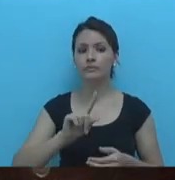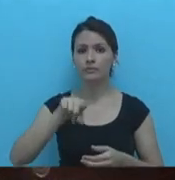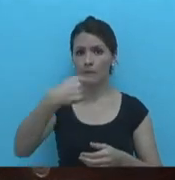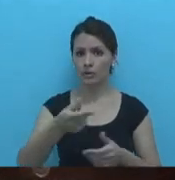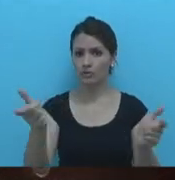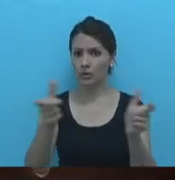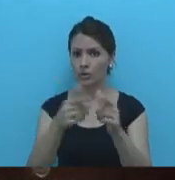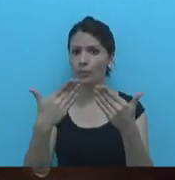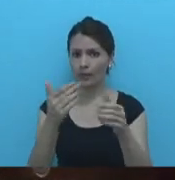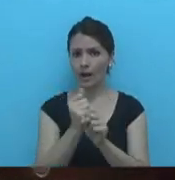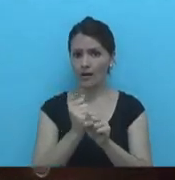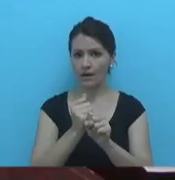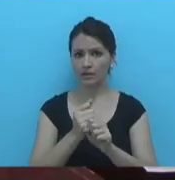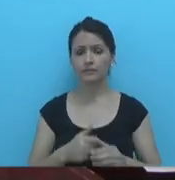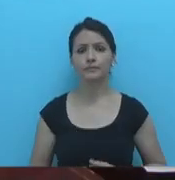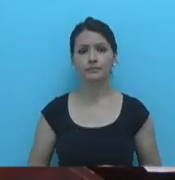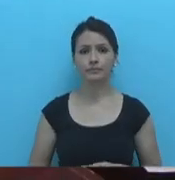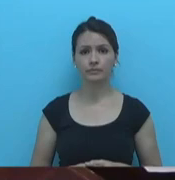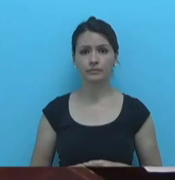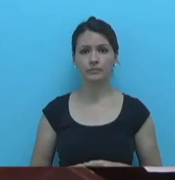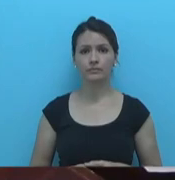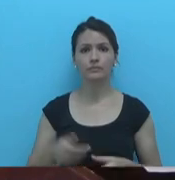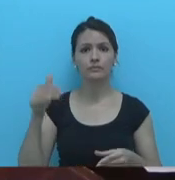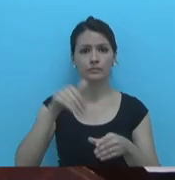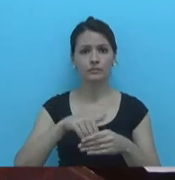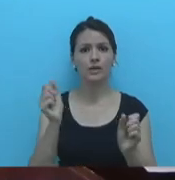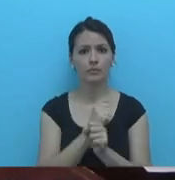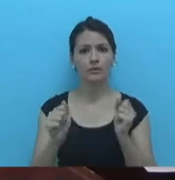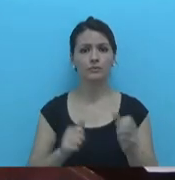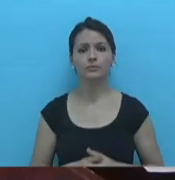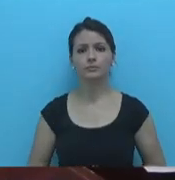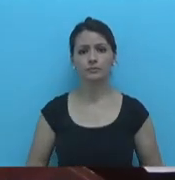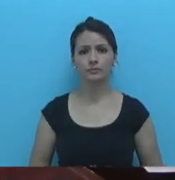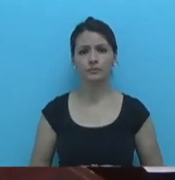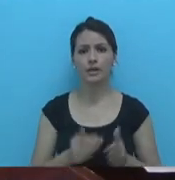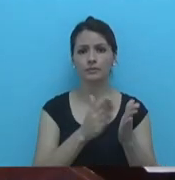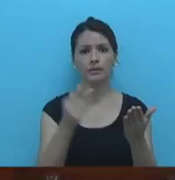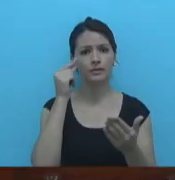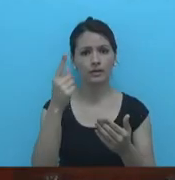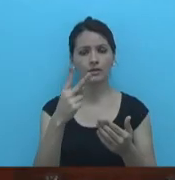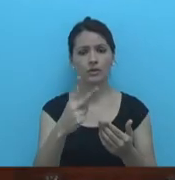una sesión. A votación la preferencia para una sesión, aprobado. Expediente